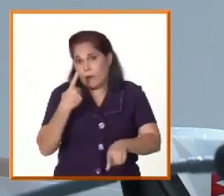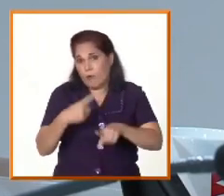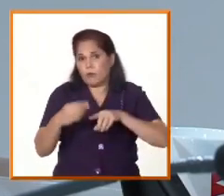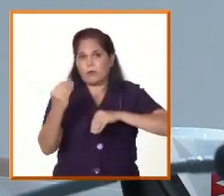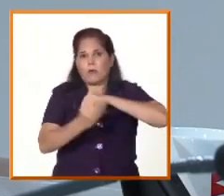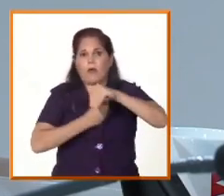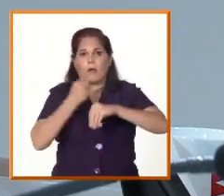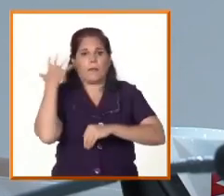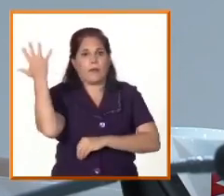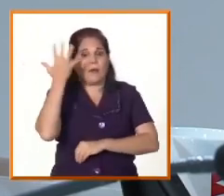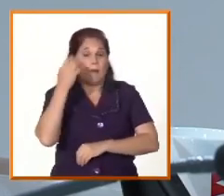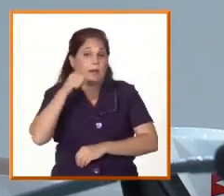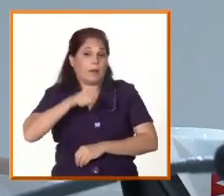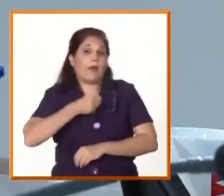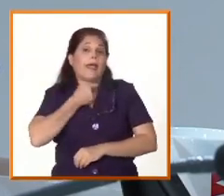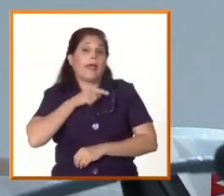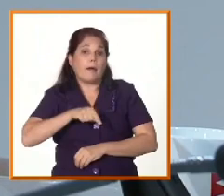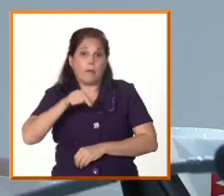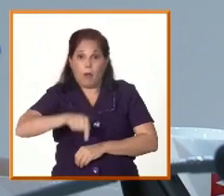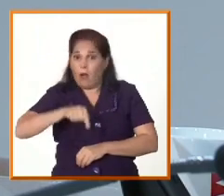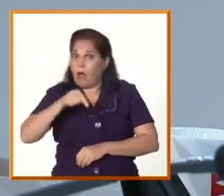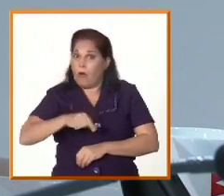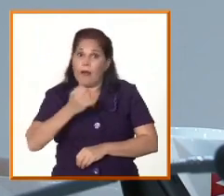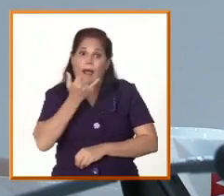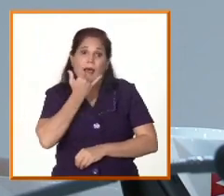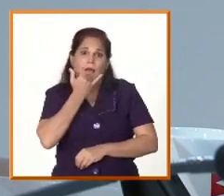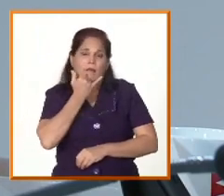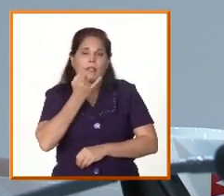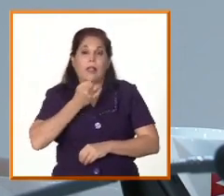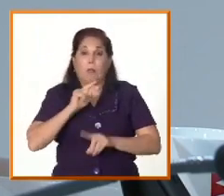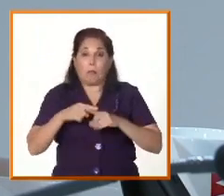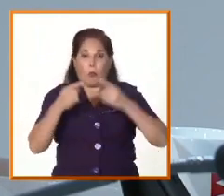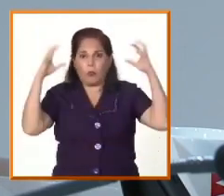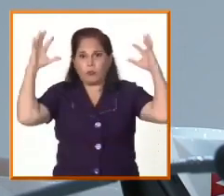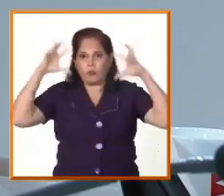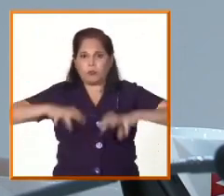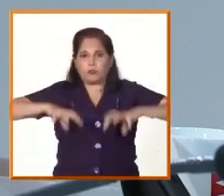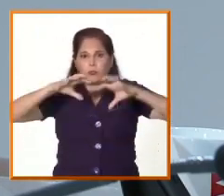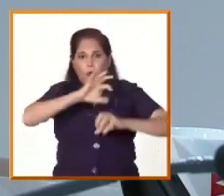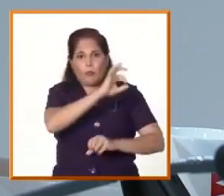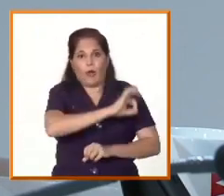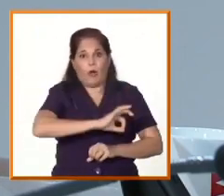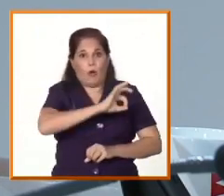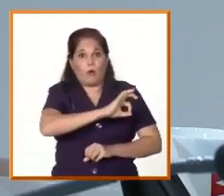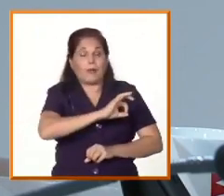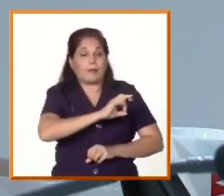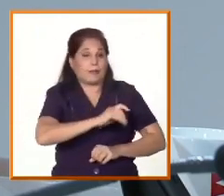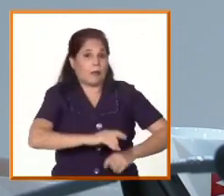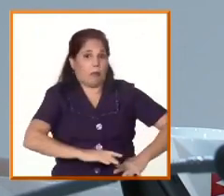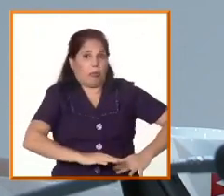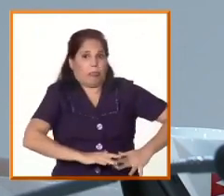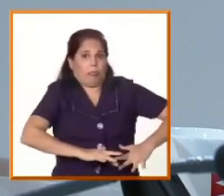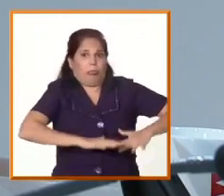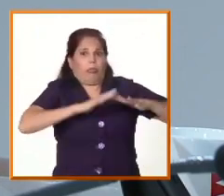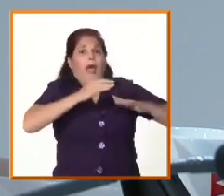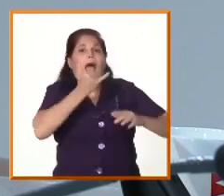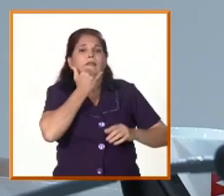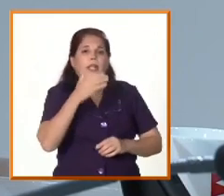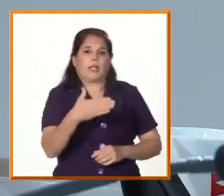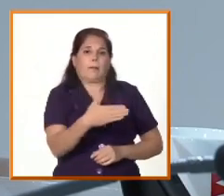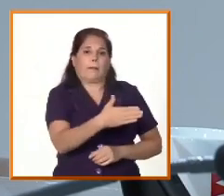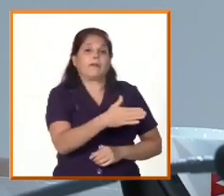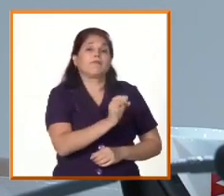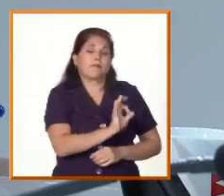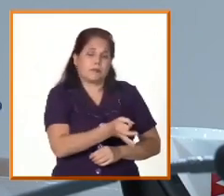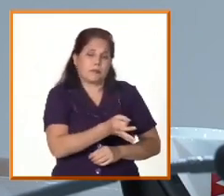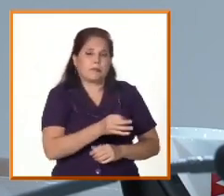cambio climático ahora mismo tenemos una afectación fuerte de las intensas lluvias en el Oriente del país y eso afectó evidentemente el tema de